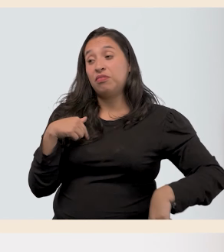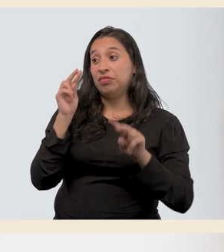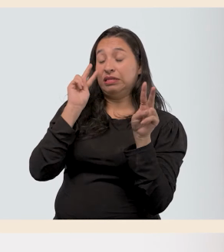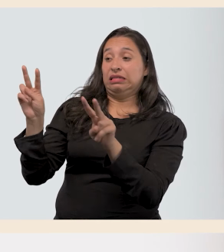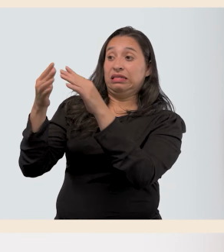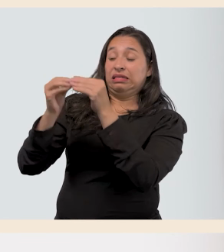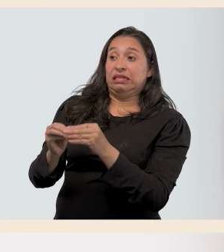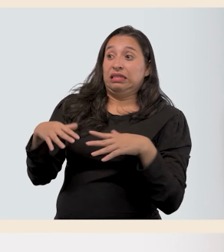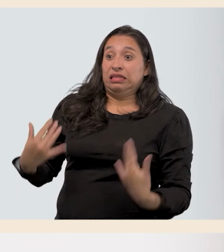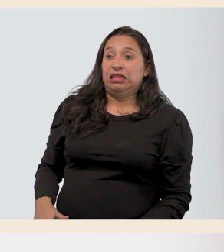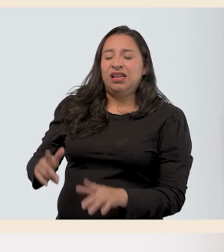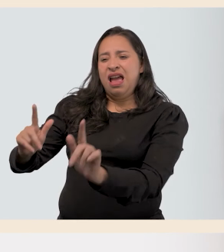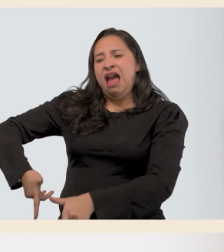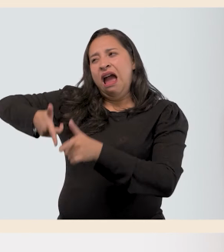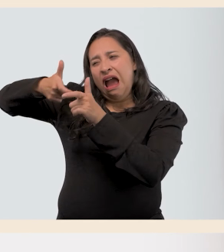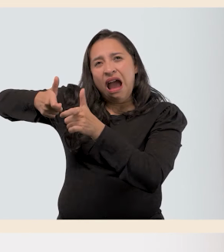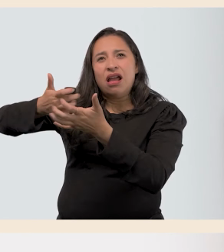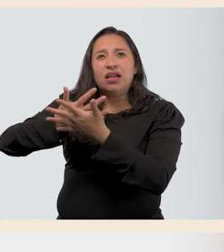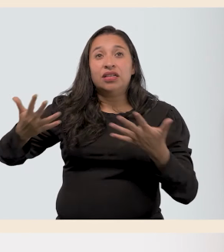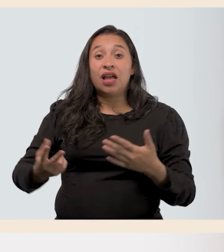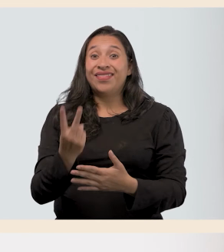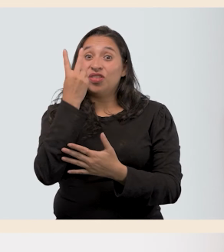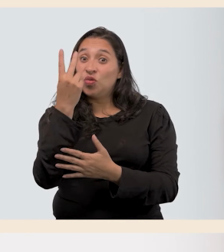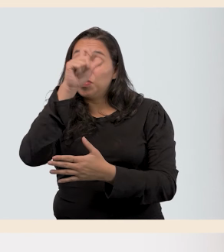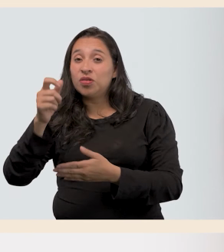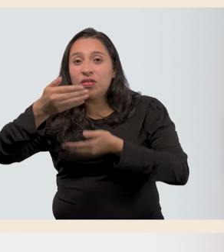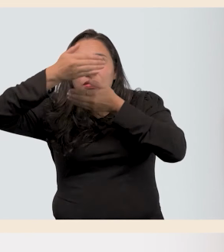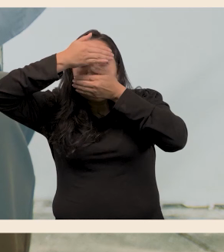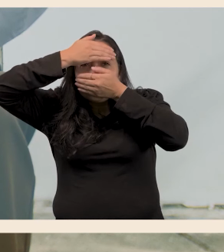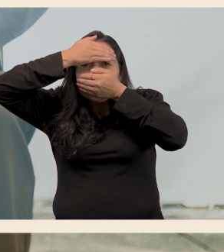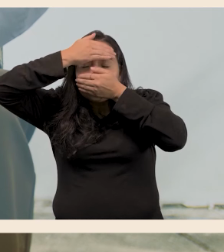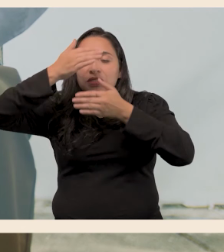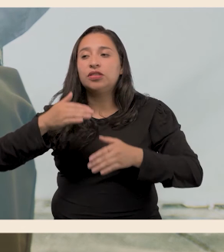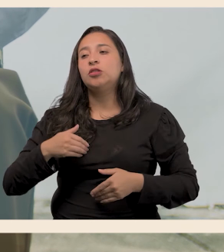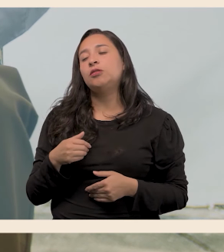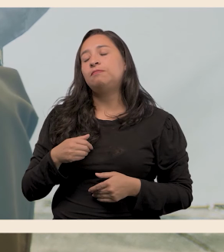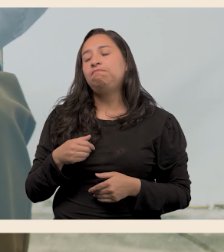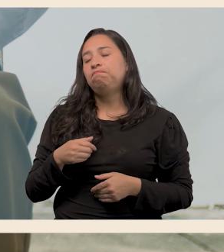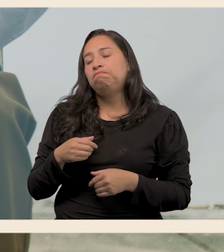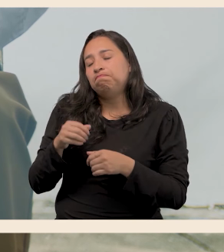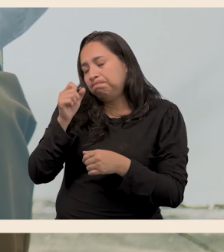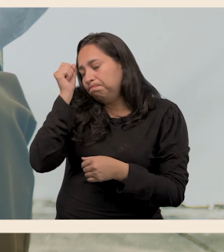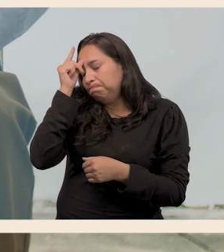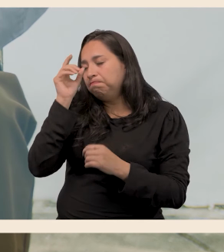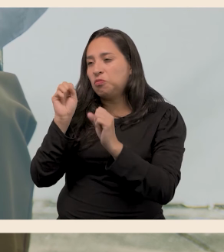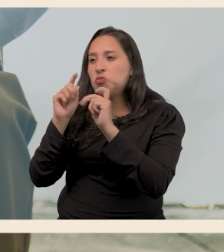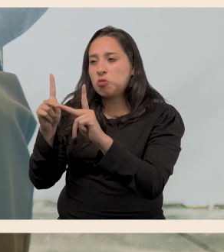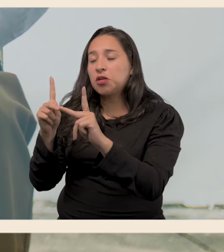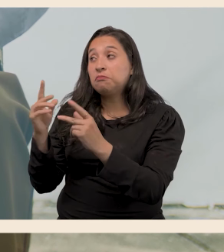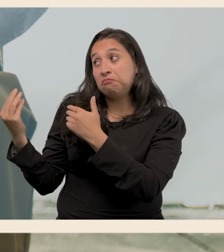en que esa gente estaba, con fusiles, y dos tenían la cara tapada. Yo les dije, bueno, pues si es así como ustedes